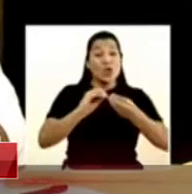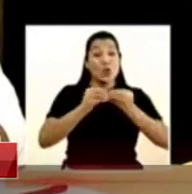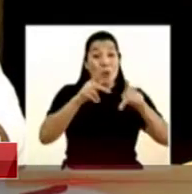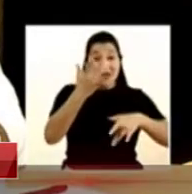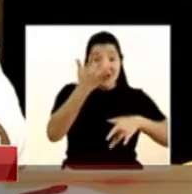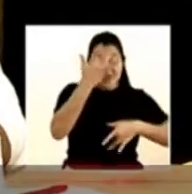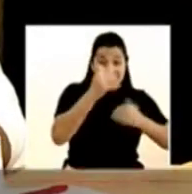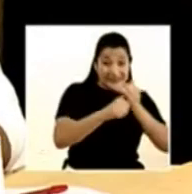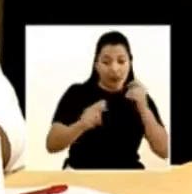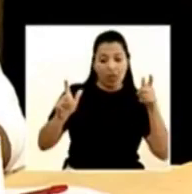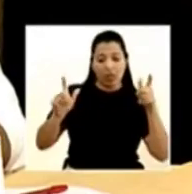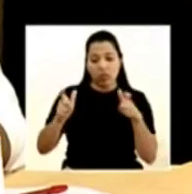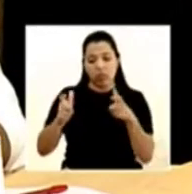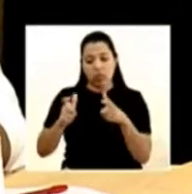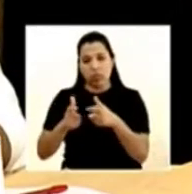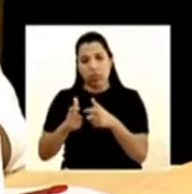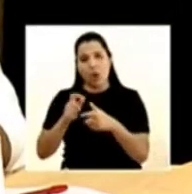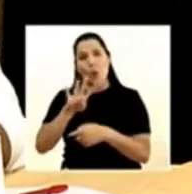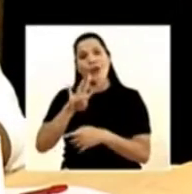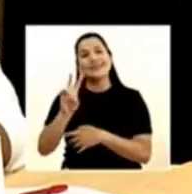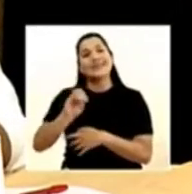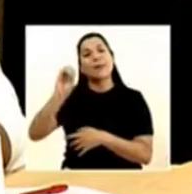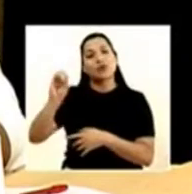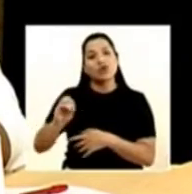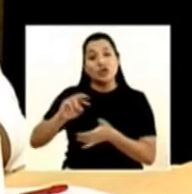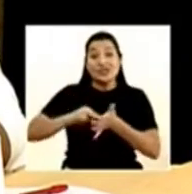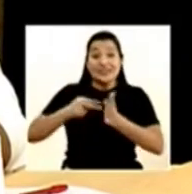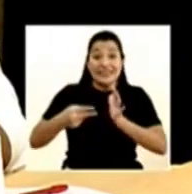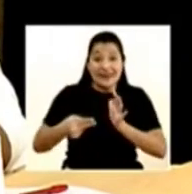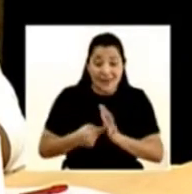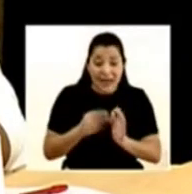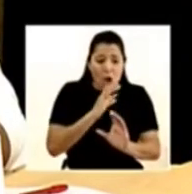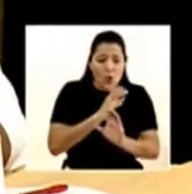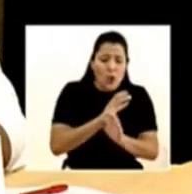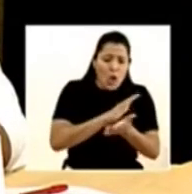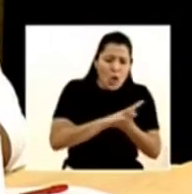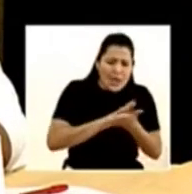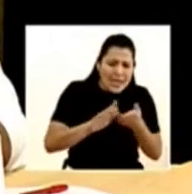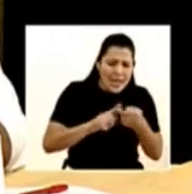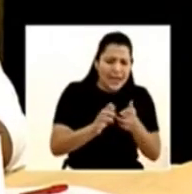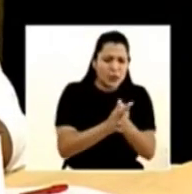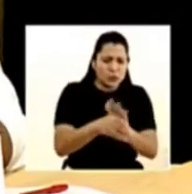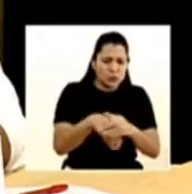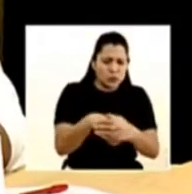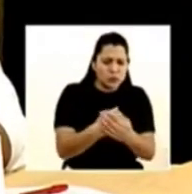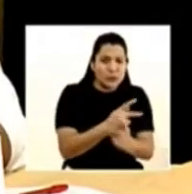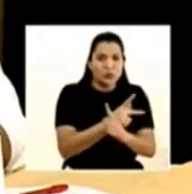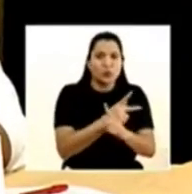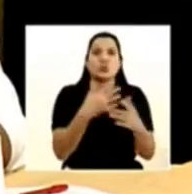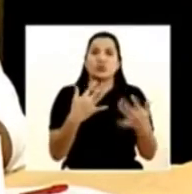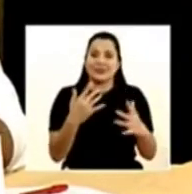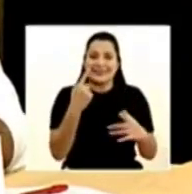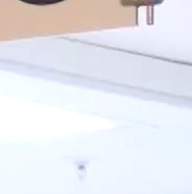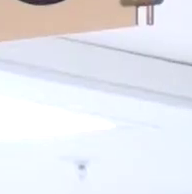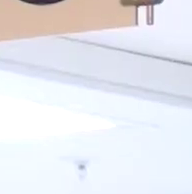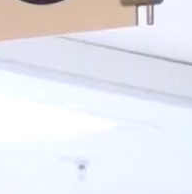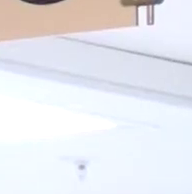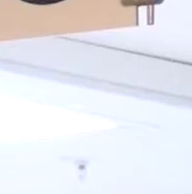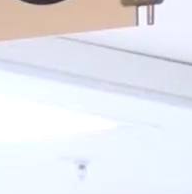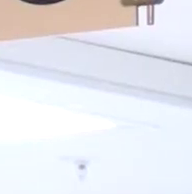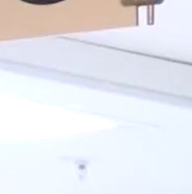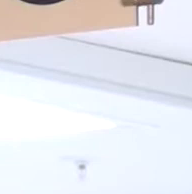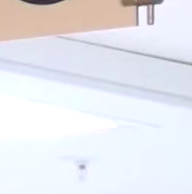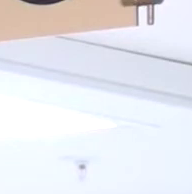quiere decir que las medidas que está tomando la población de higiene, de lavado de manos, de prevención, están surgiendo efecto. Y esto va en la misma